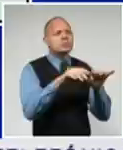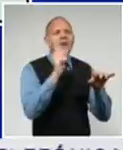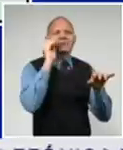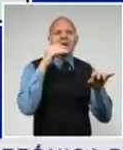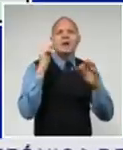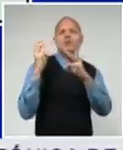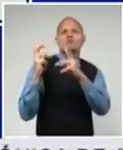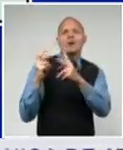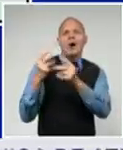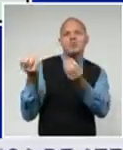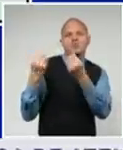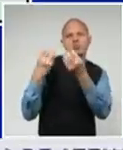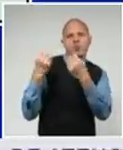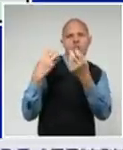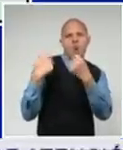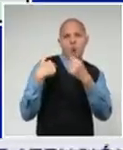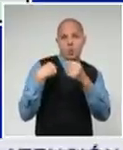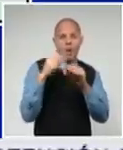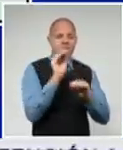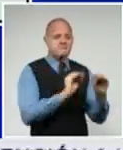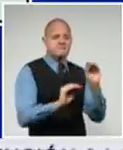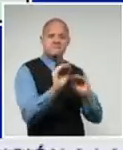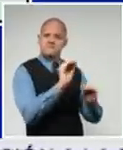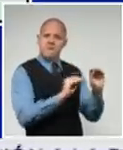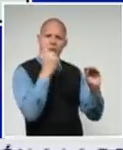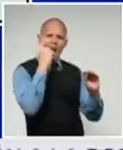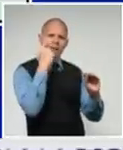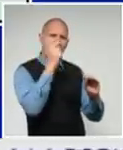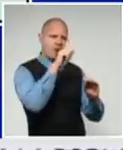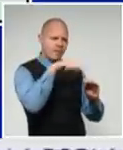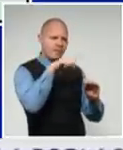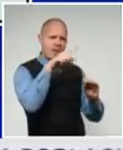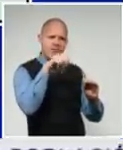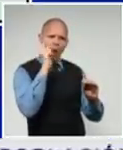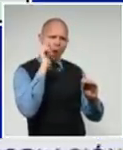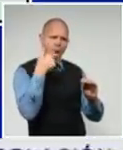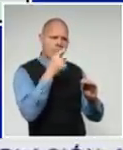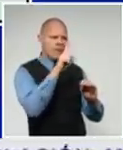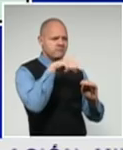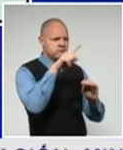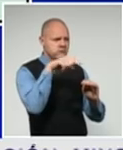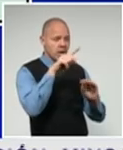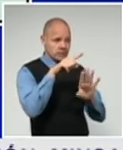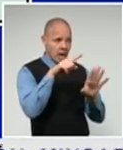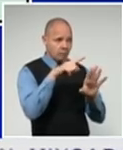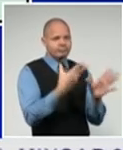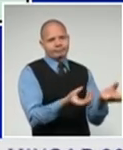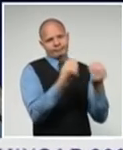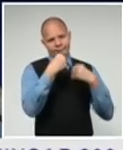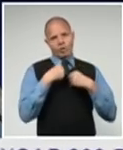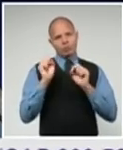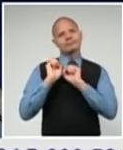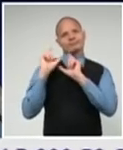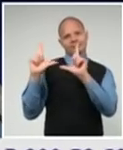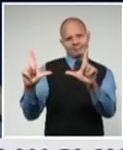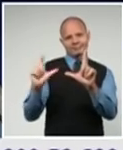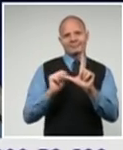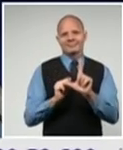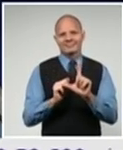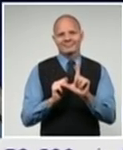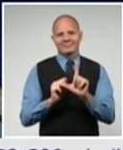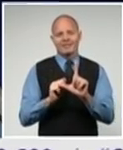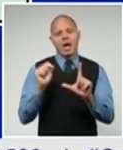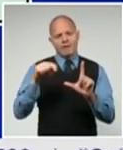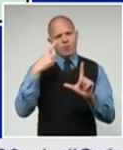elemento científico que dan los pronósticos, y tal vez Iria nos ayuda ahí con la curva que nos envió el profesor de